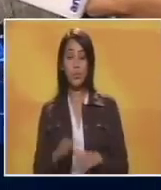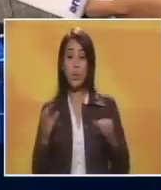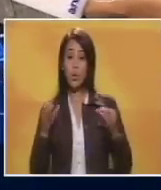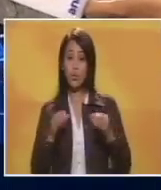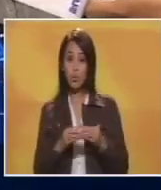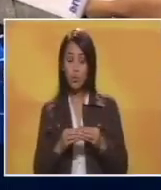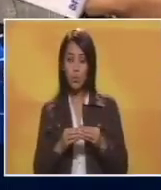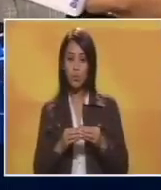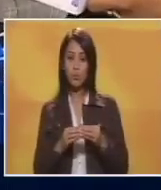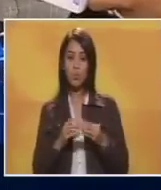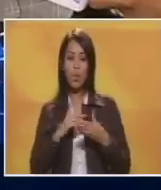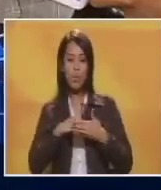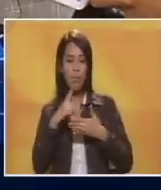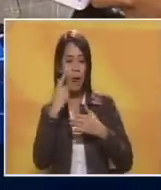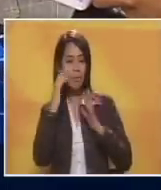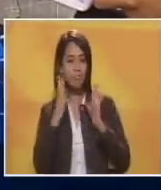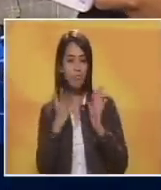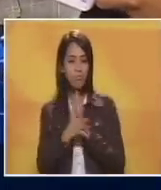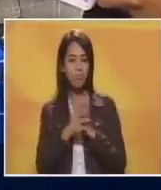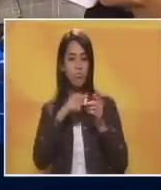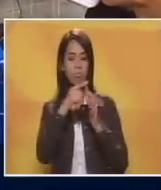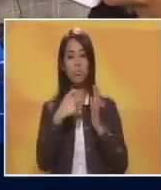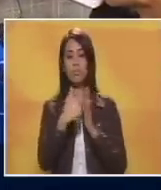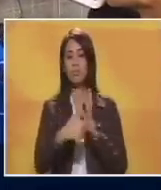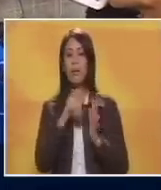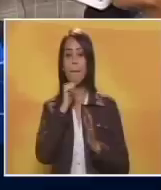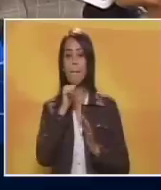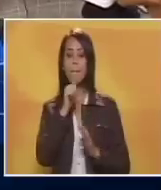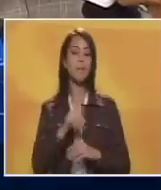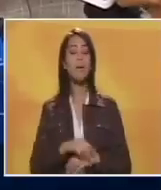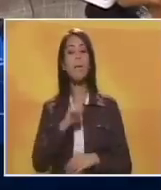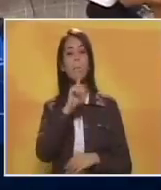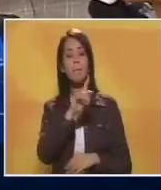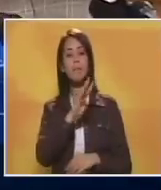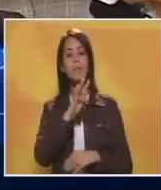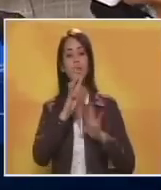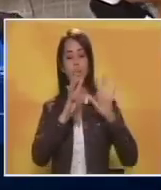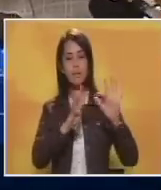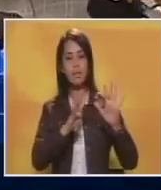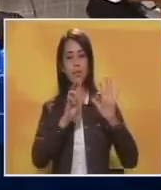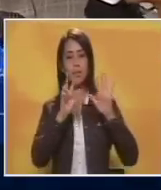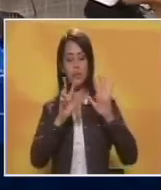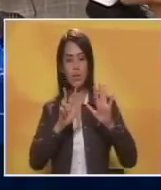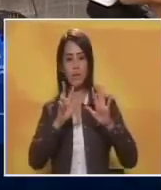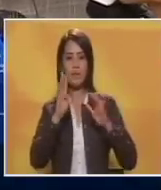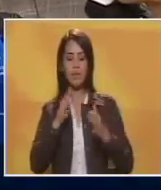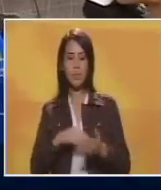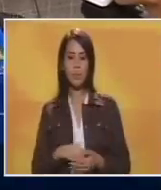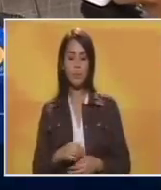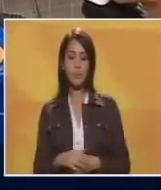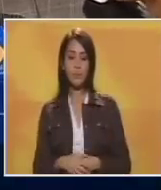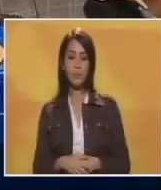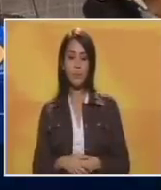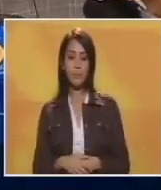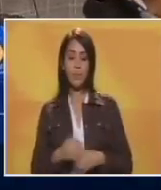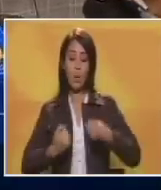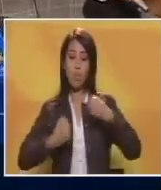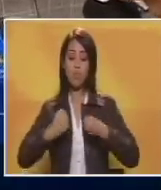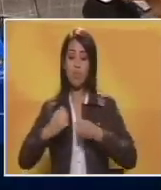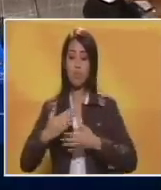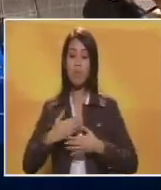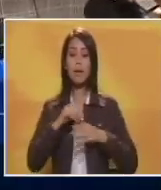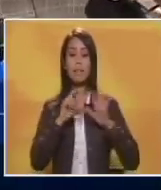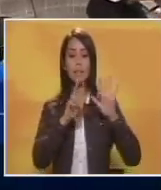o organizaciones dedicadas al delito desmanteladas 1.989, vehículos recuperados, tenemos un total